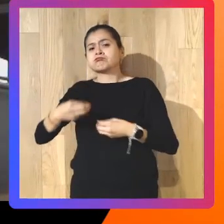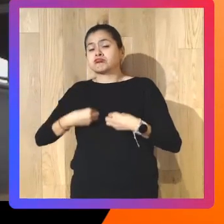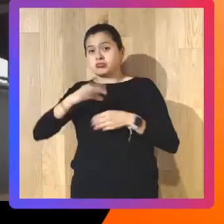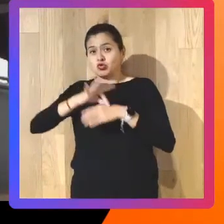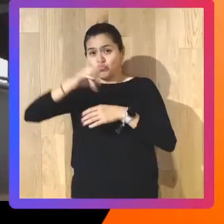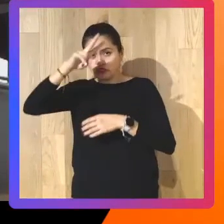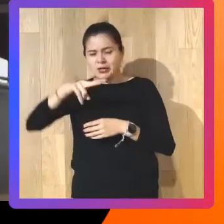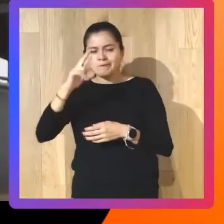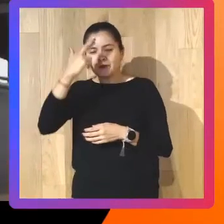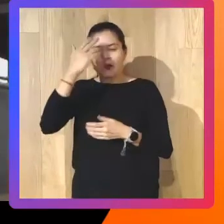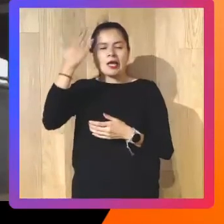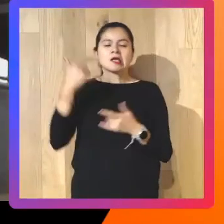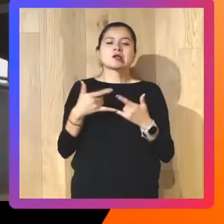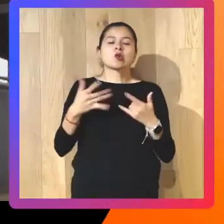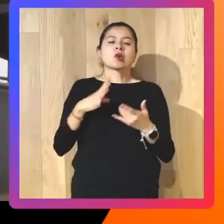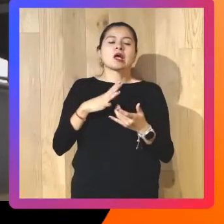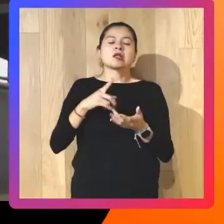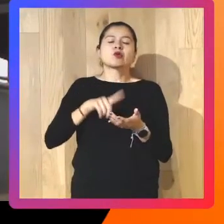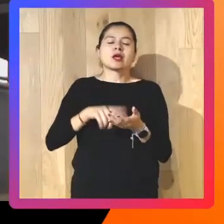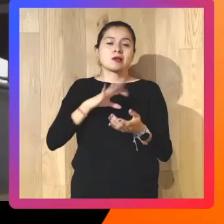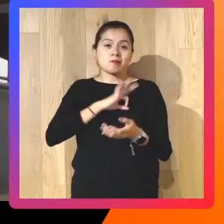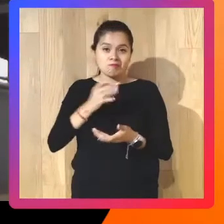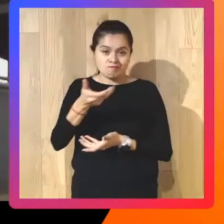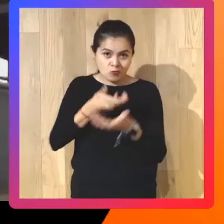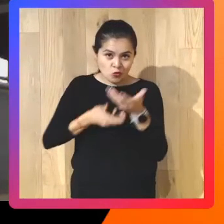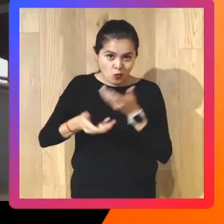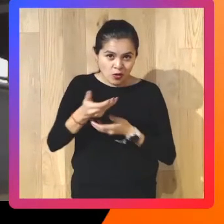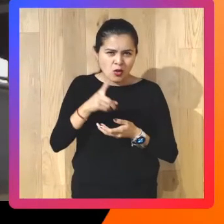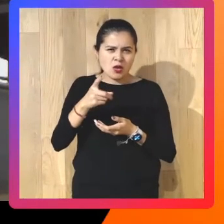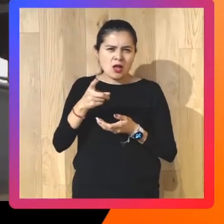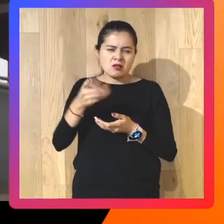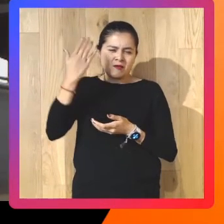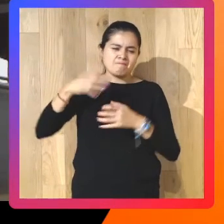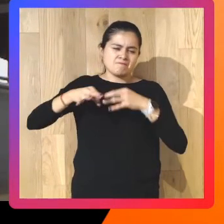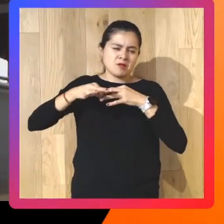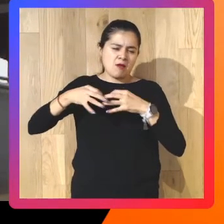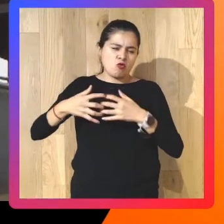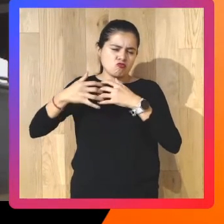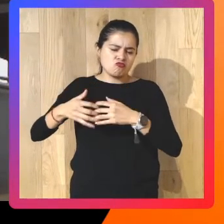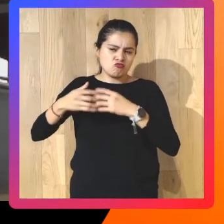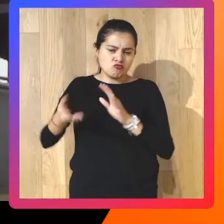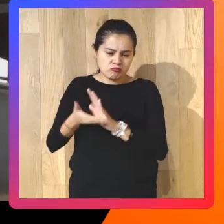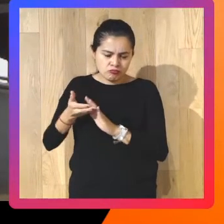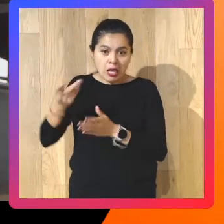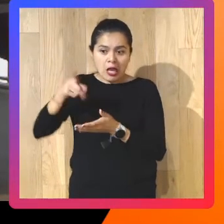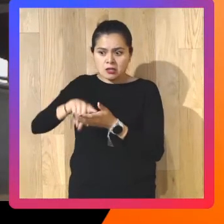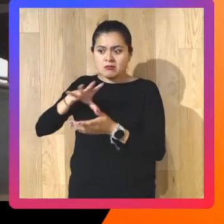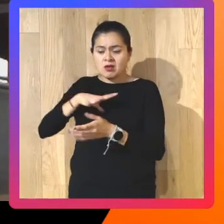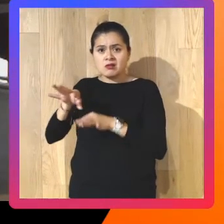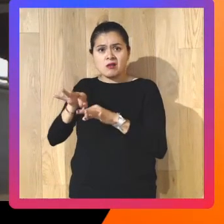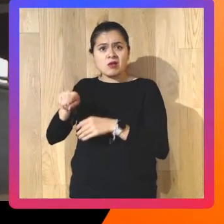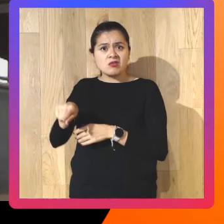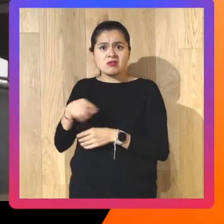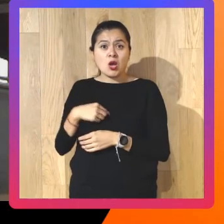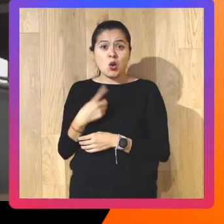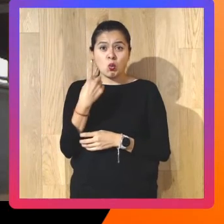una anécdota que me parece importante podamos compartir. Una empresa cementera hace este censo y se da cuenta que tiene trabajadores que,